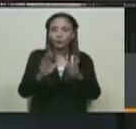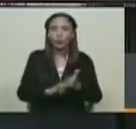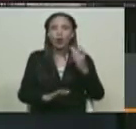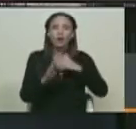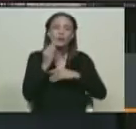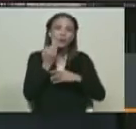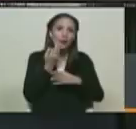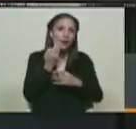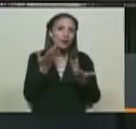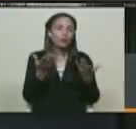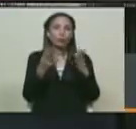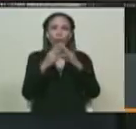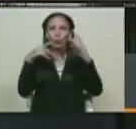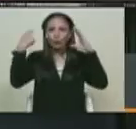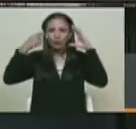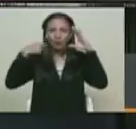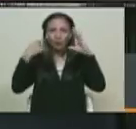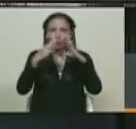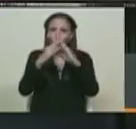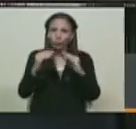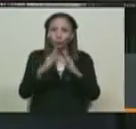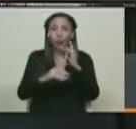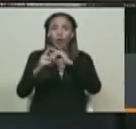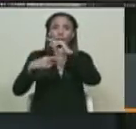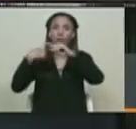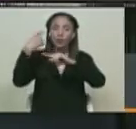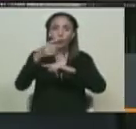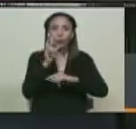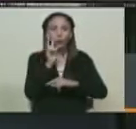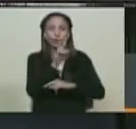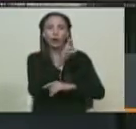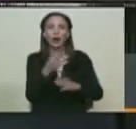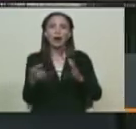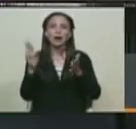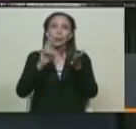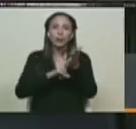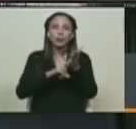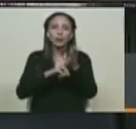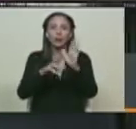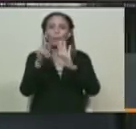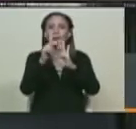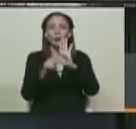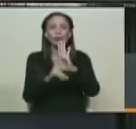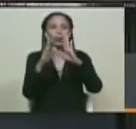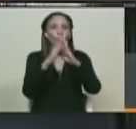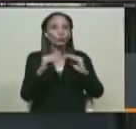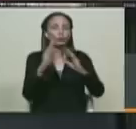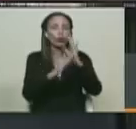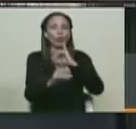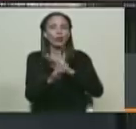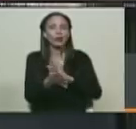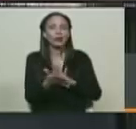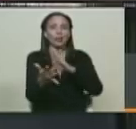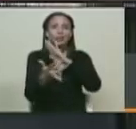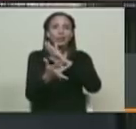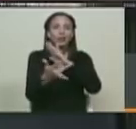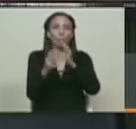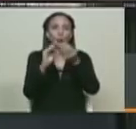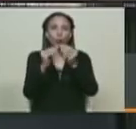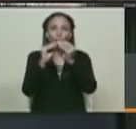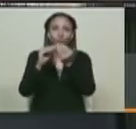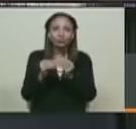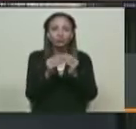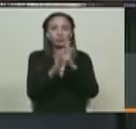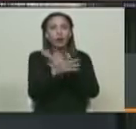Live. Entonces yo después, cuando veo la repetición del programa, me doy cuenta de todos los detalles técnicos que tienen que ver ustedes. Poner el